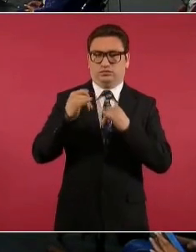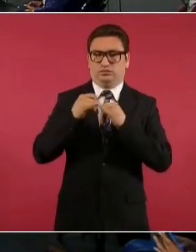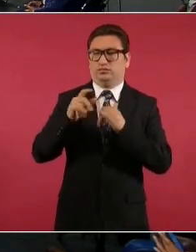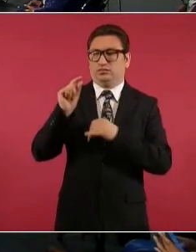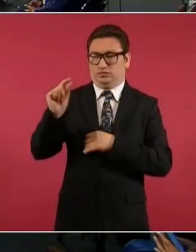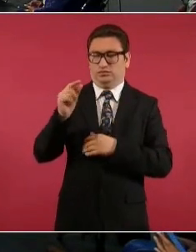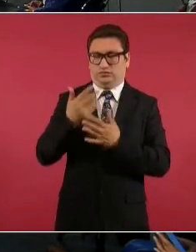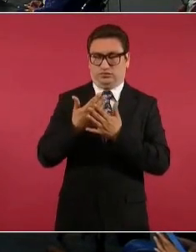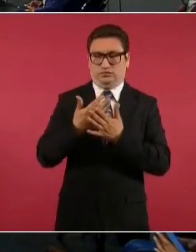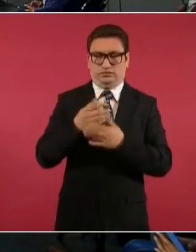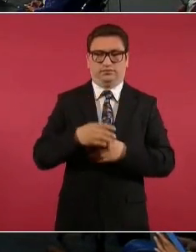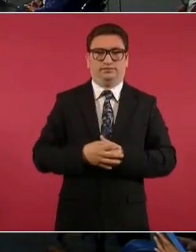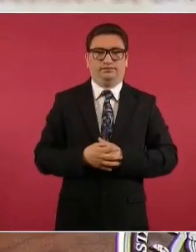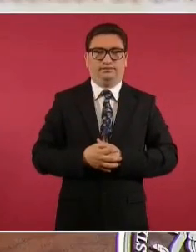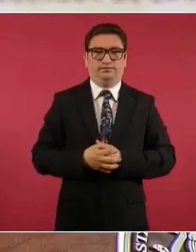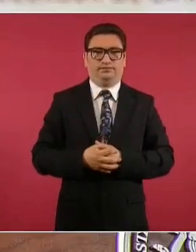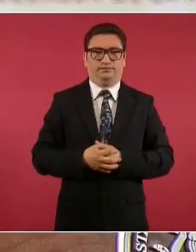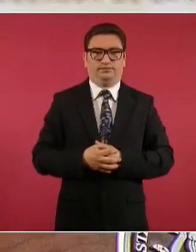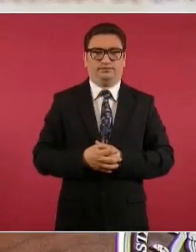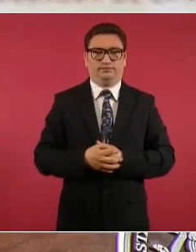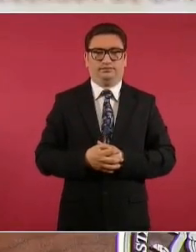permíteme, sí. Permíteme.